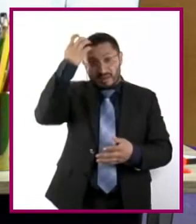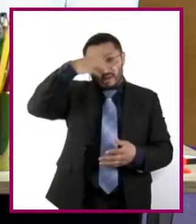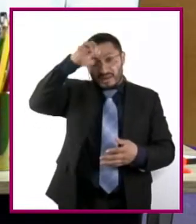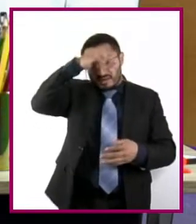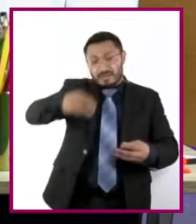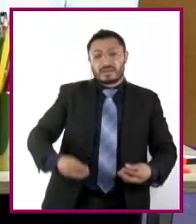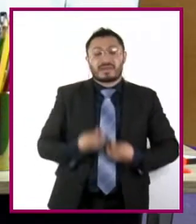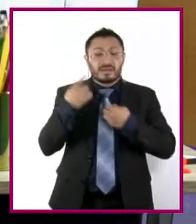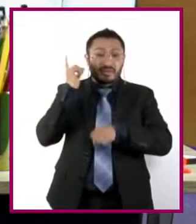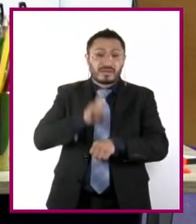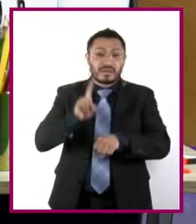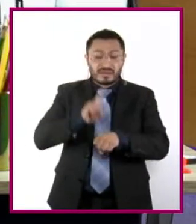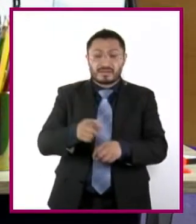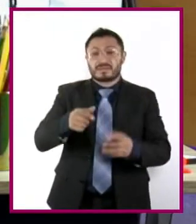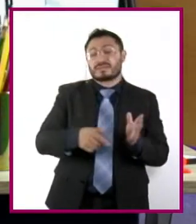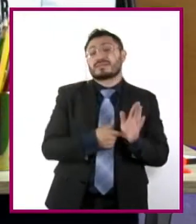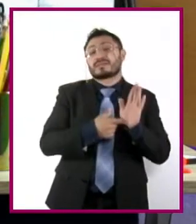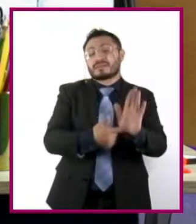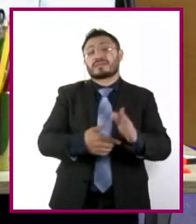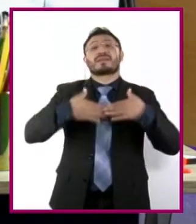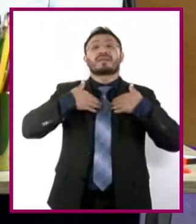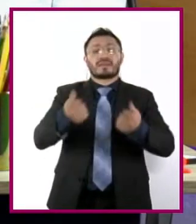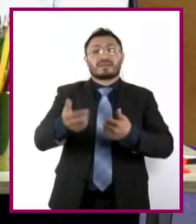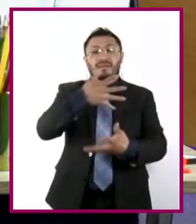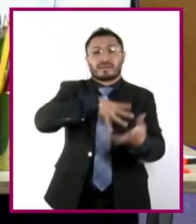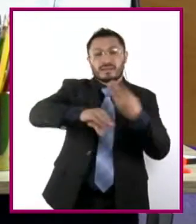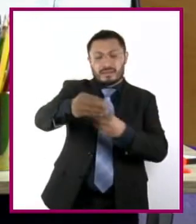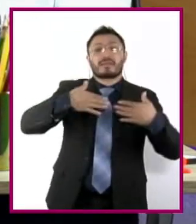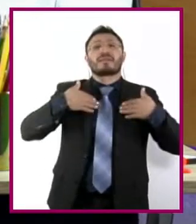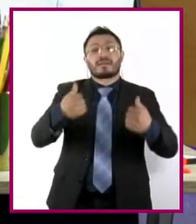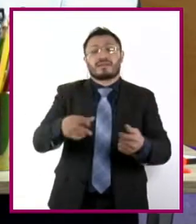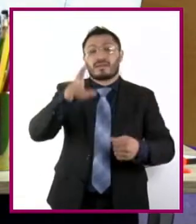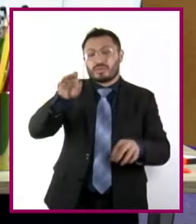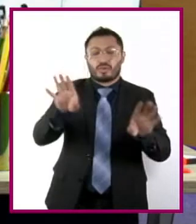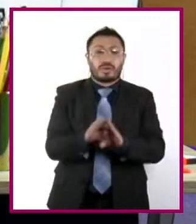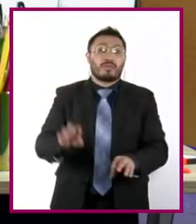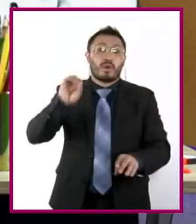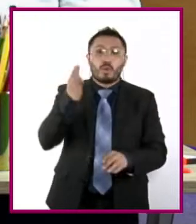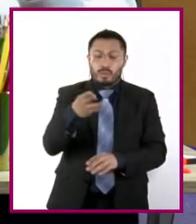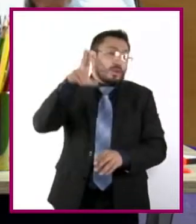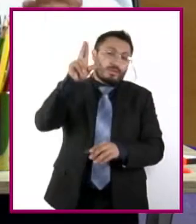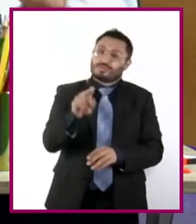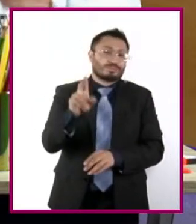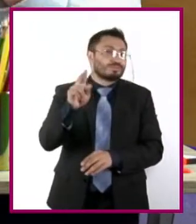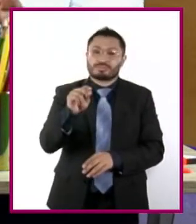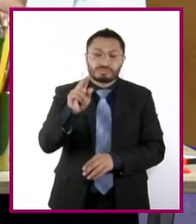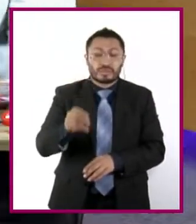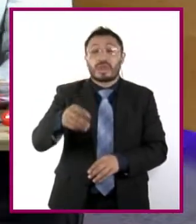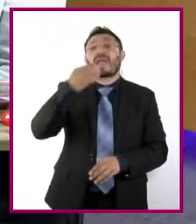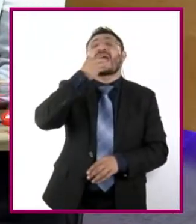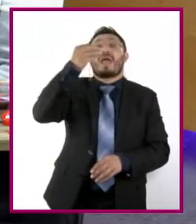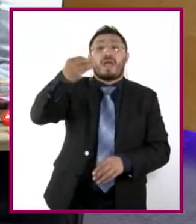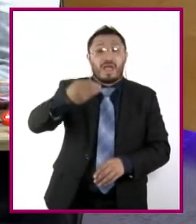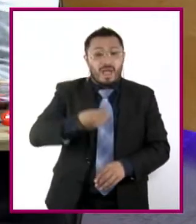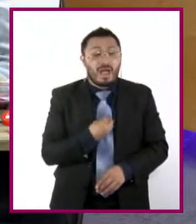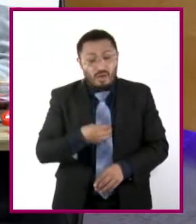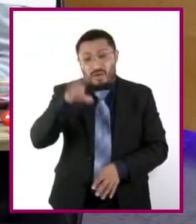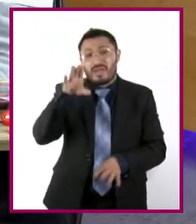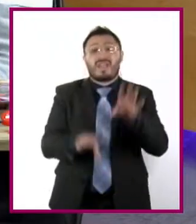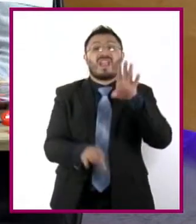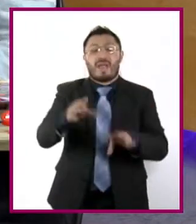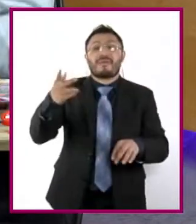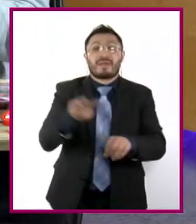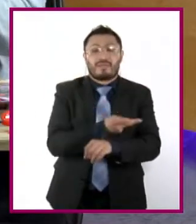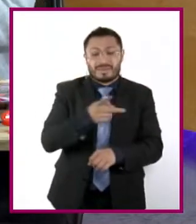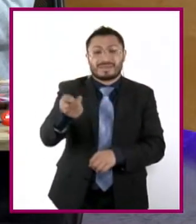nos indica que entender y ser entendido no son hechos tan evidentes como generalmente creemos. Aunque eso sí, a veces sucede que